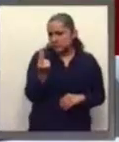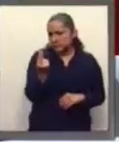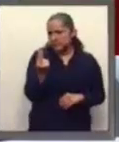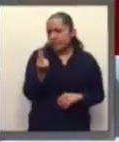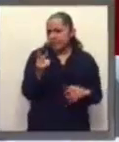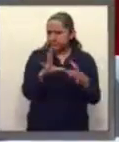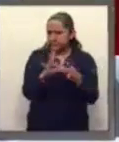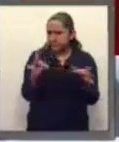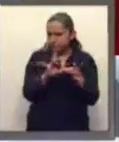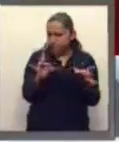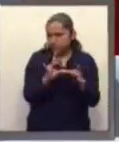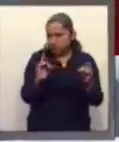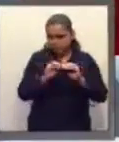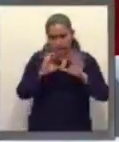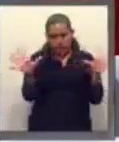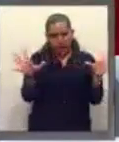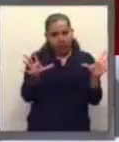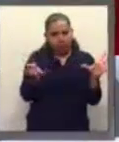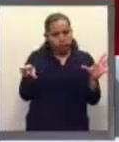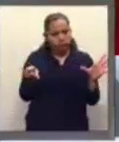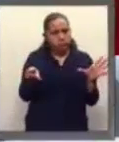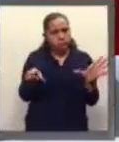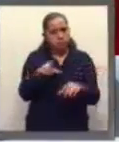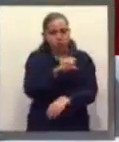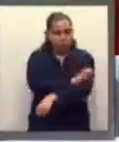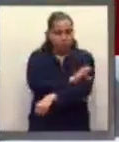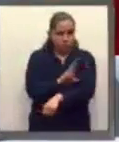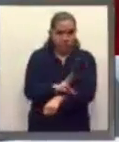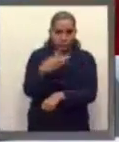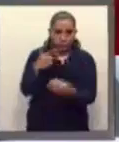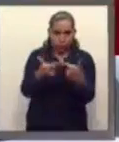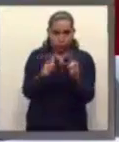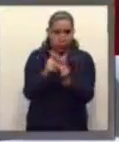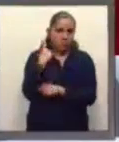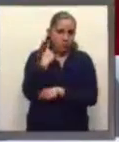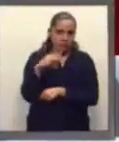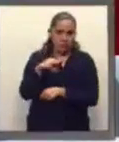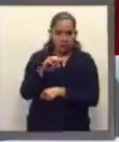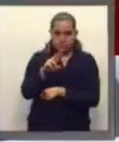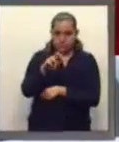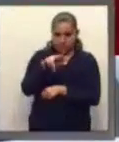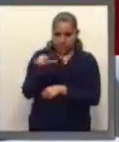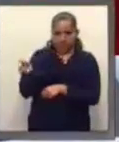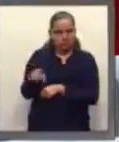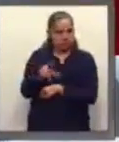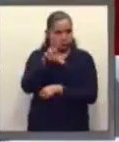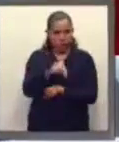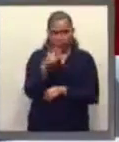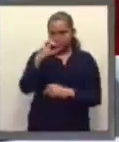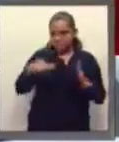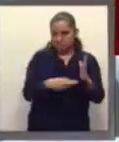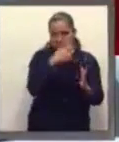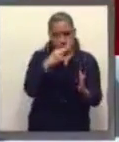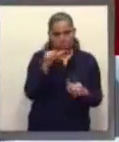decir que efectivamente la coordinación del grupo parlamentario de Morena no firmó el acuerdo que se ha dado